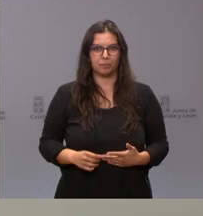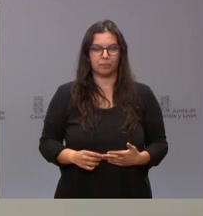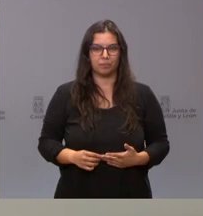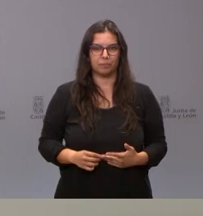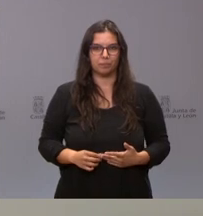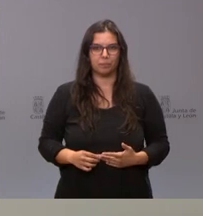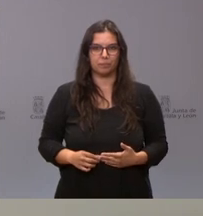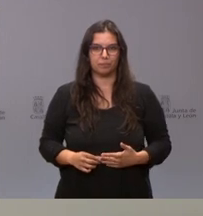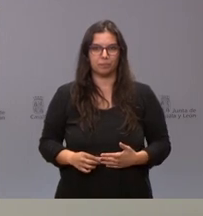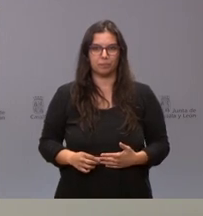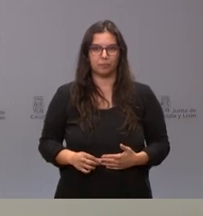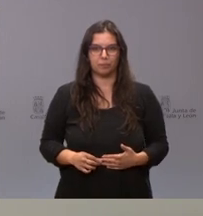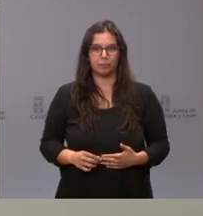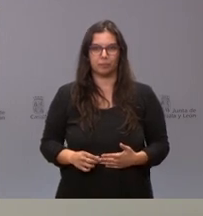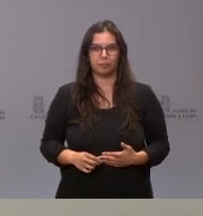Gracias.